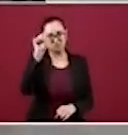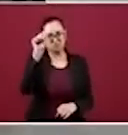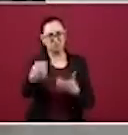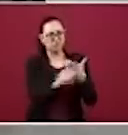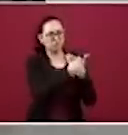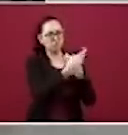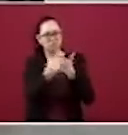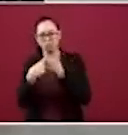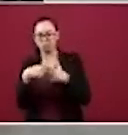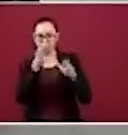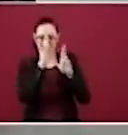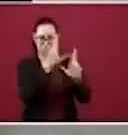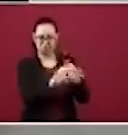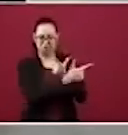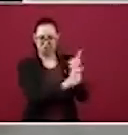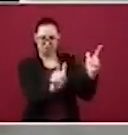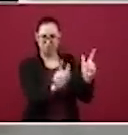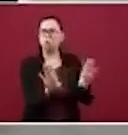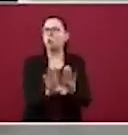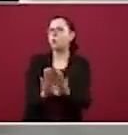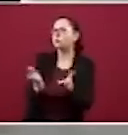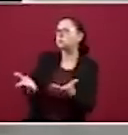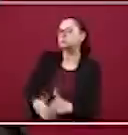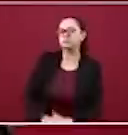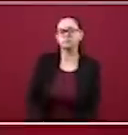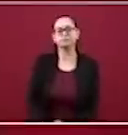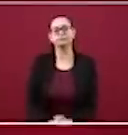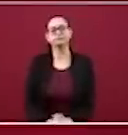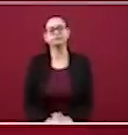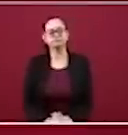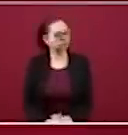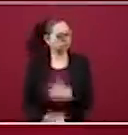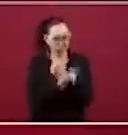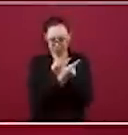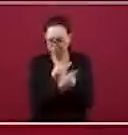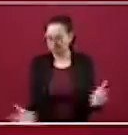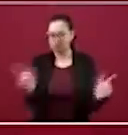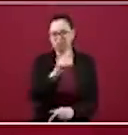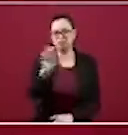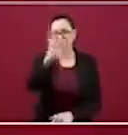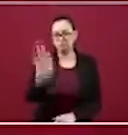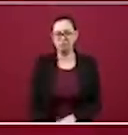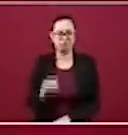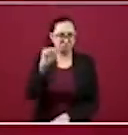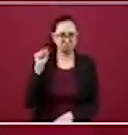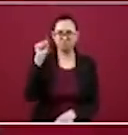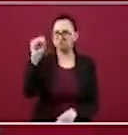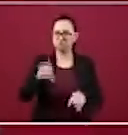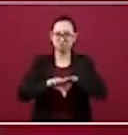ella. Libertad total, libertad sindical, democracia sindical,